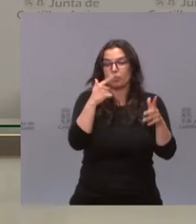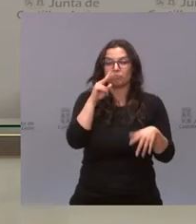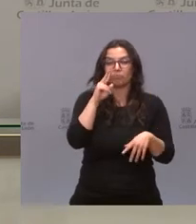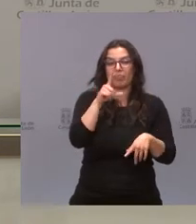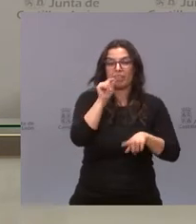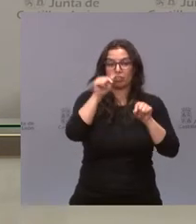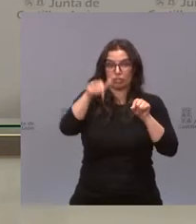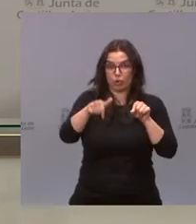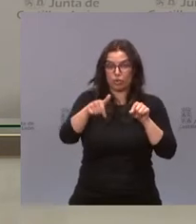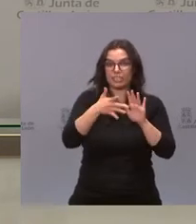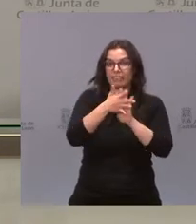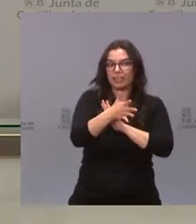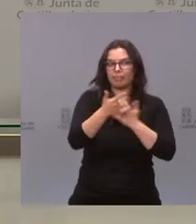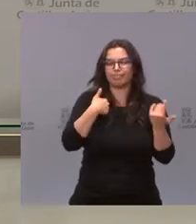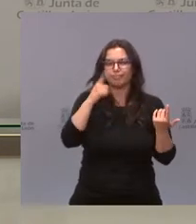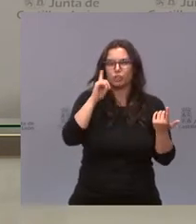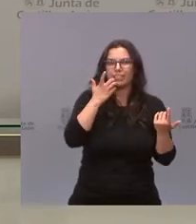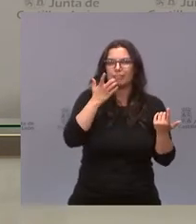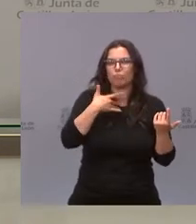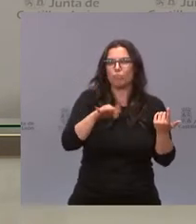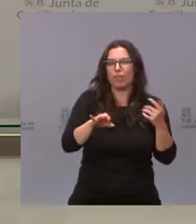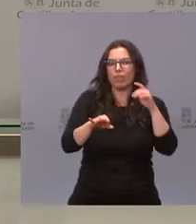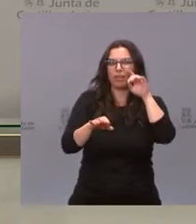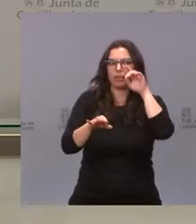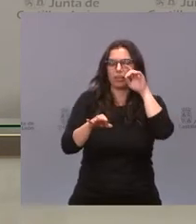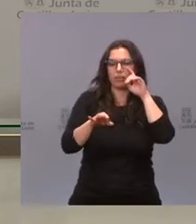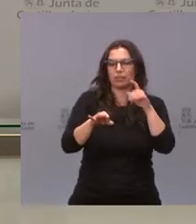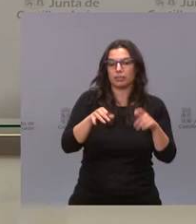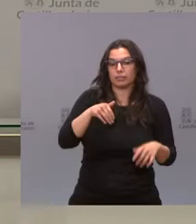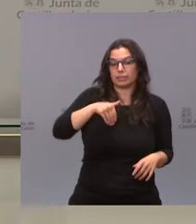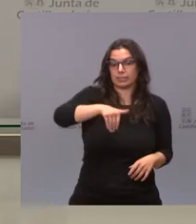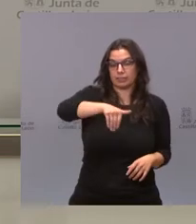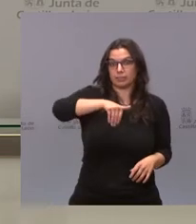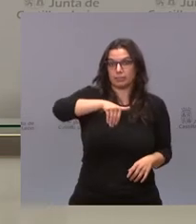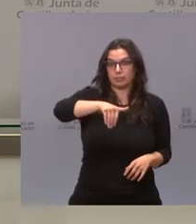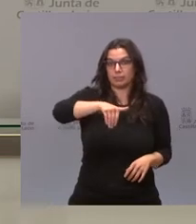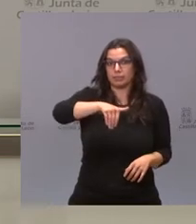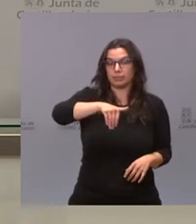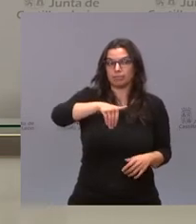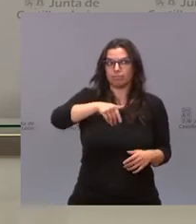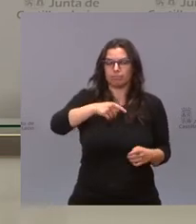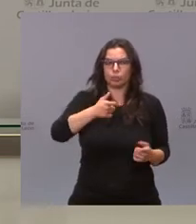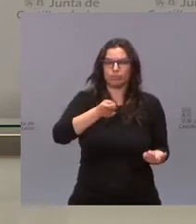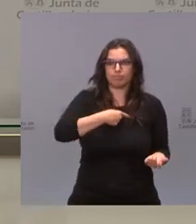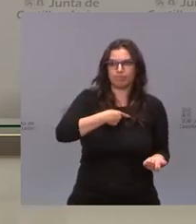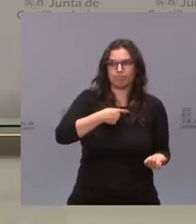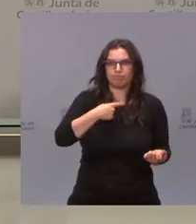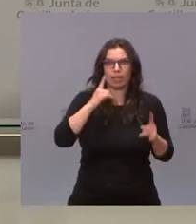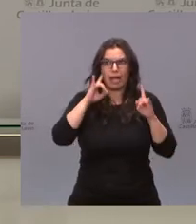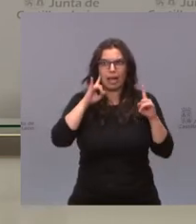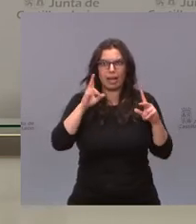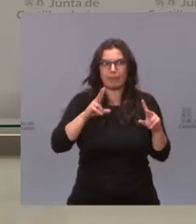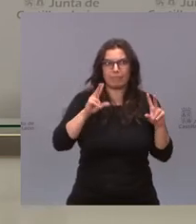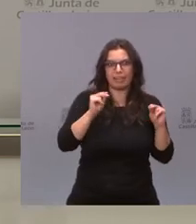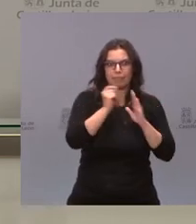tomado hoy, no sé si podría darse la circunstancia de que, bueno, los temores que existían con el fin de algunas